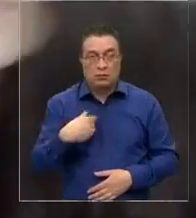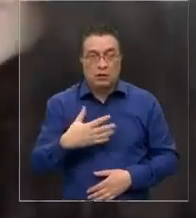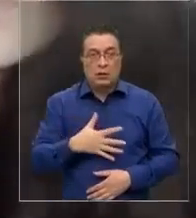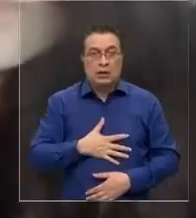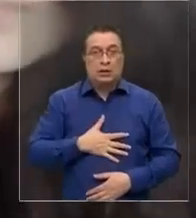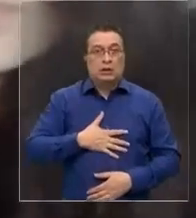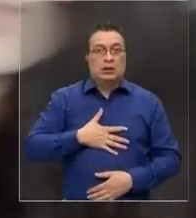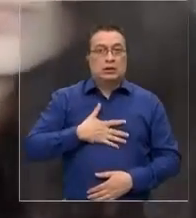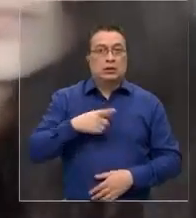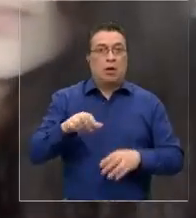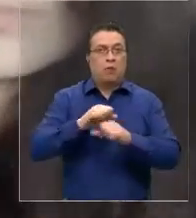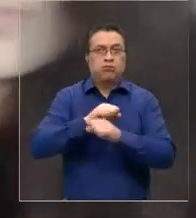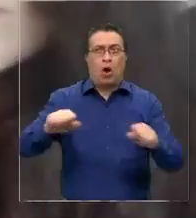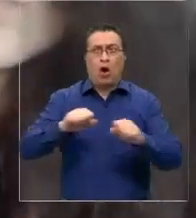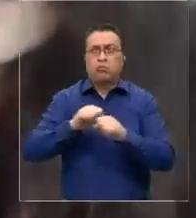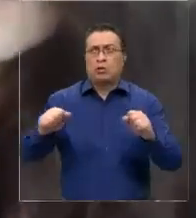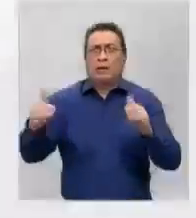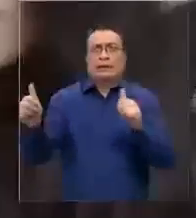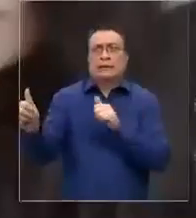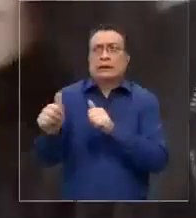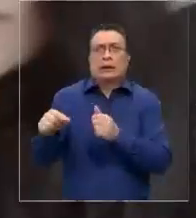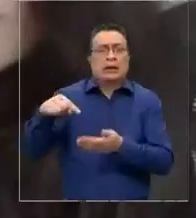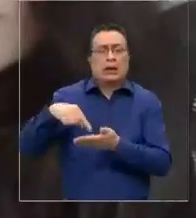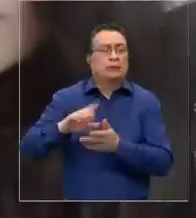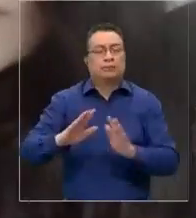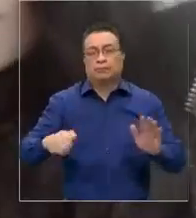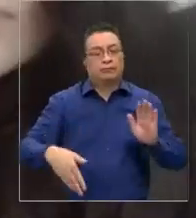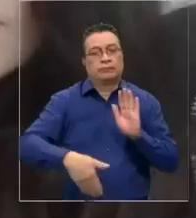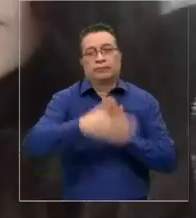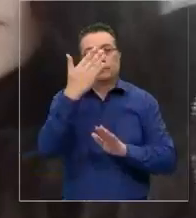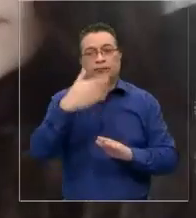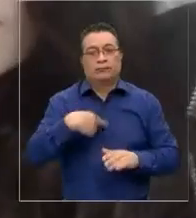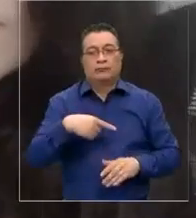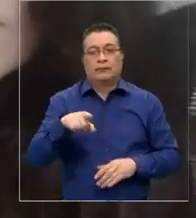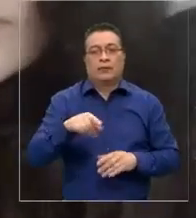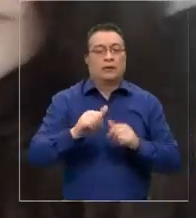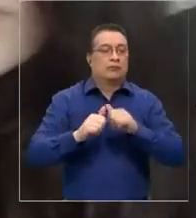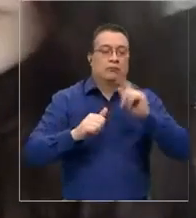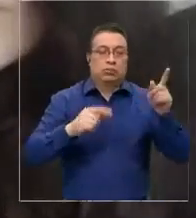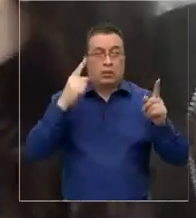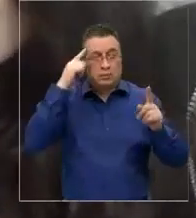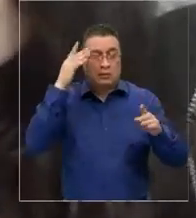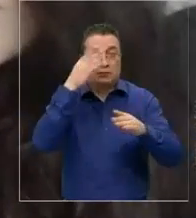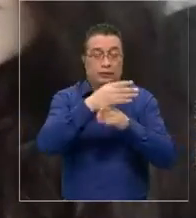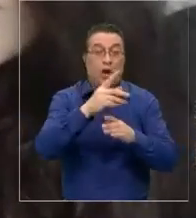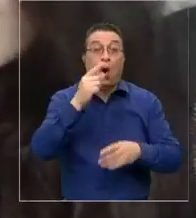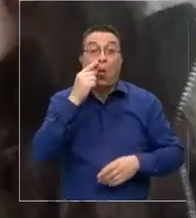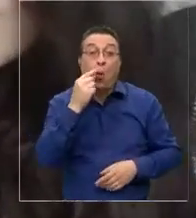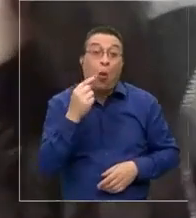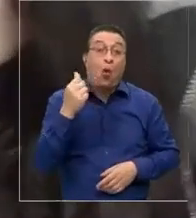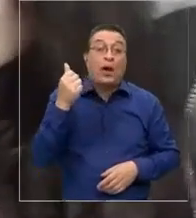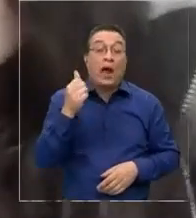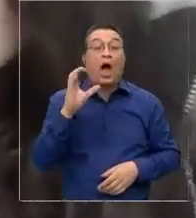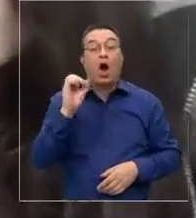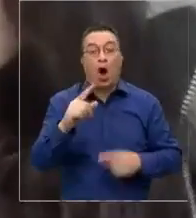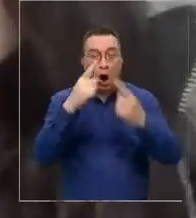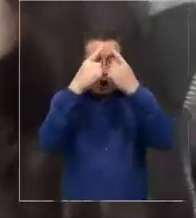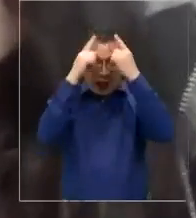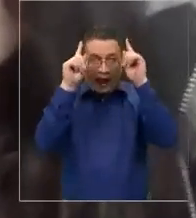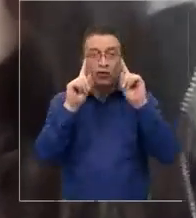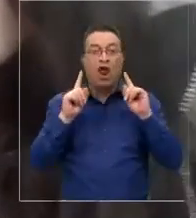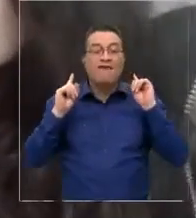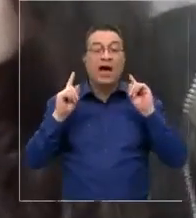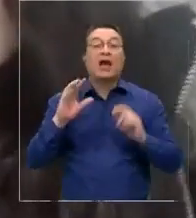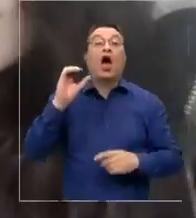sentir explosiones cerca de nuestra ciudad. Salimos de Zaporoya pensando en llegar o a Hungría, o a Eslovaquia, o a